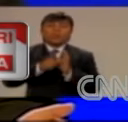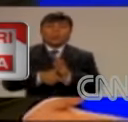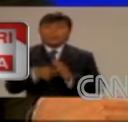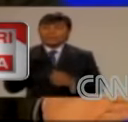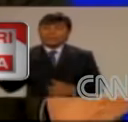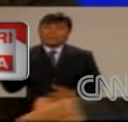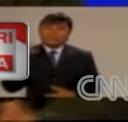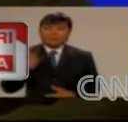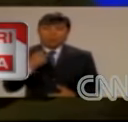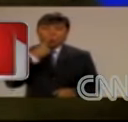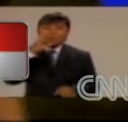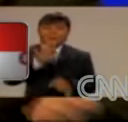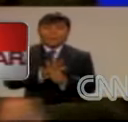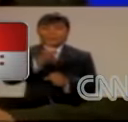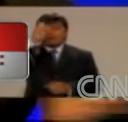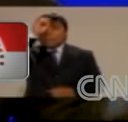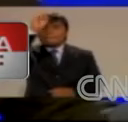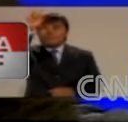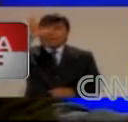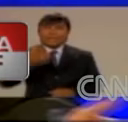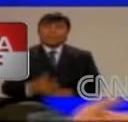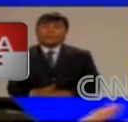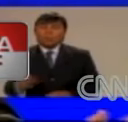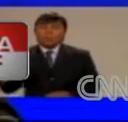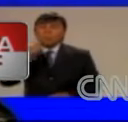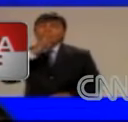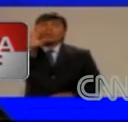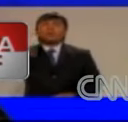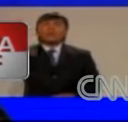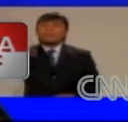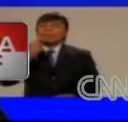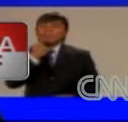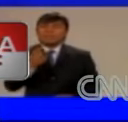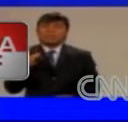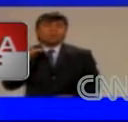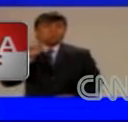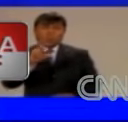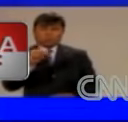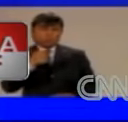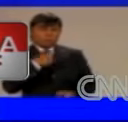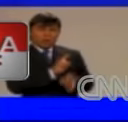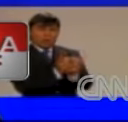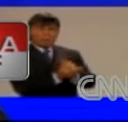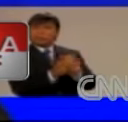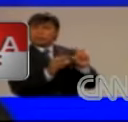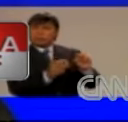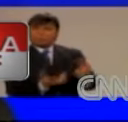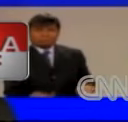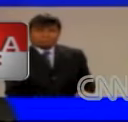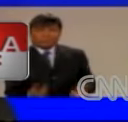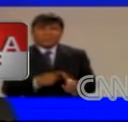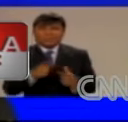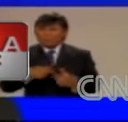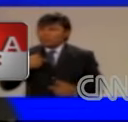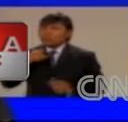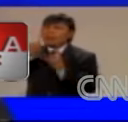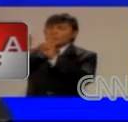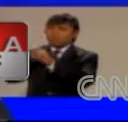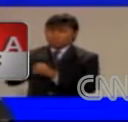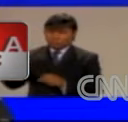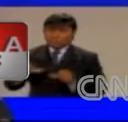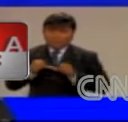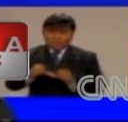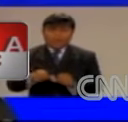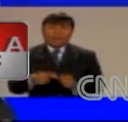el Perú, en su hoja de ruta y ya luego en su juramento dice que no. Me gustaría saber si es que va a mantener o no la Constitución